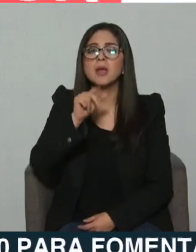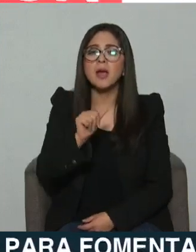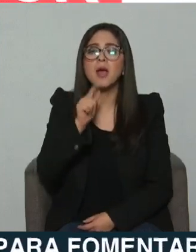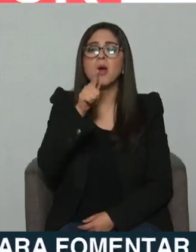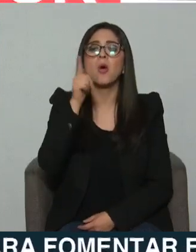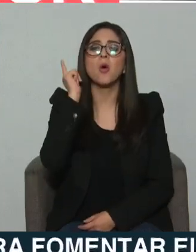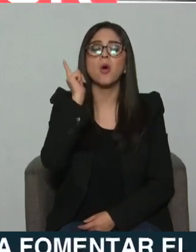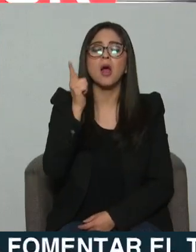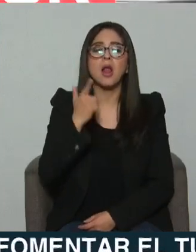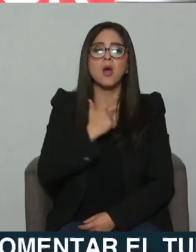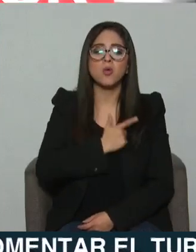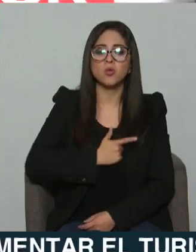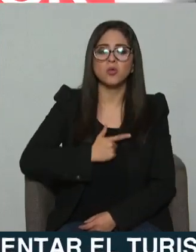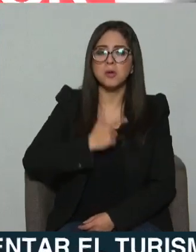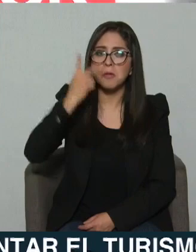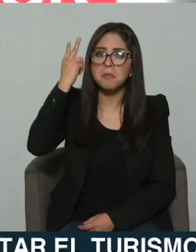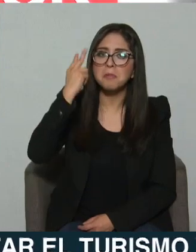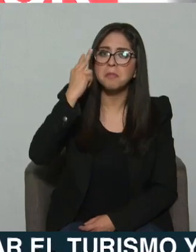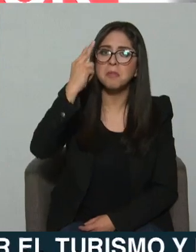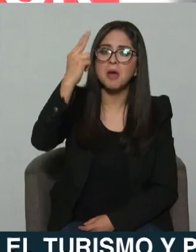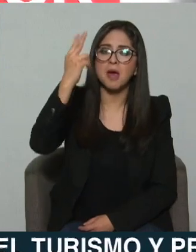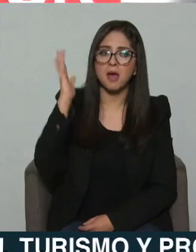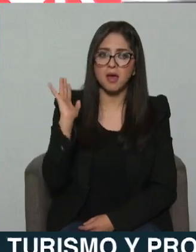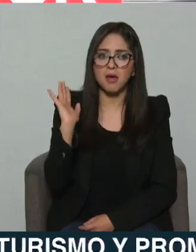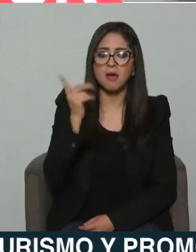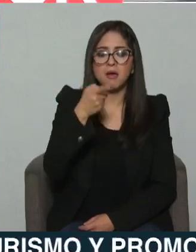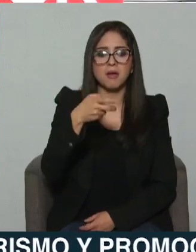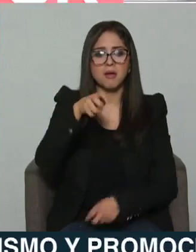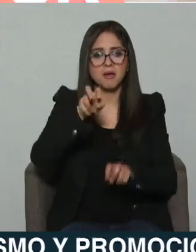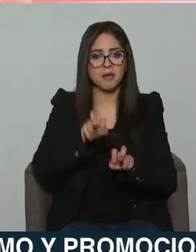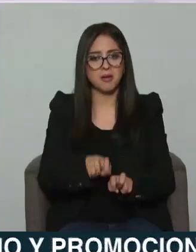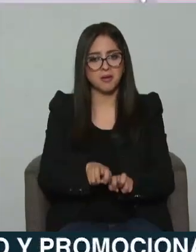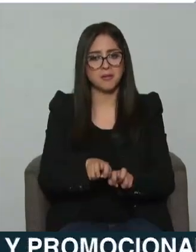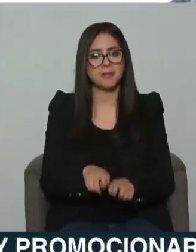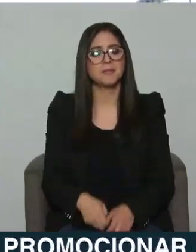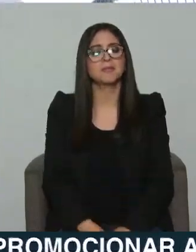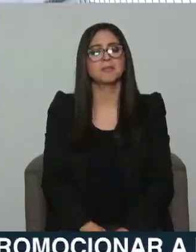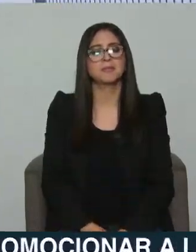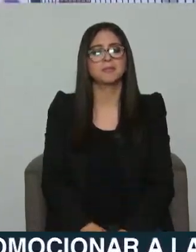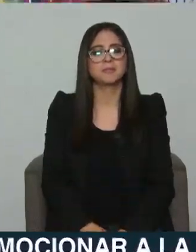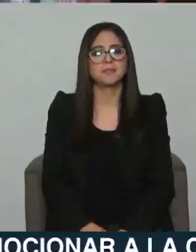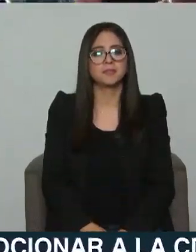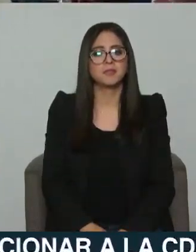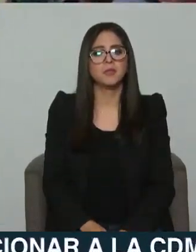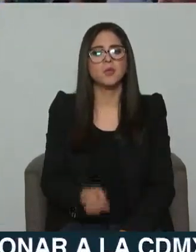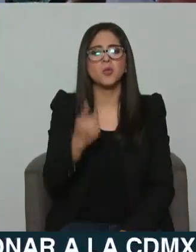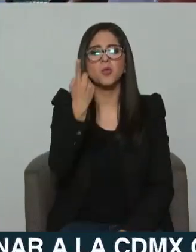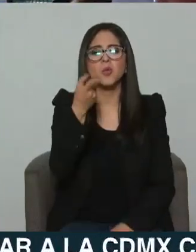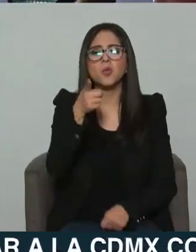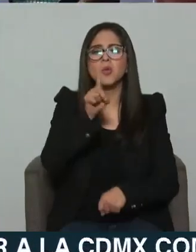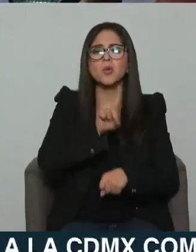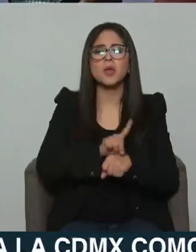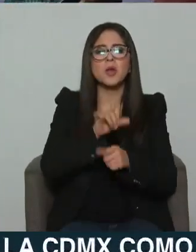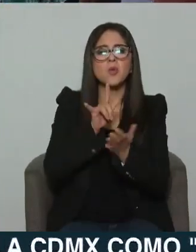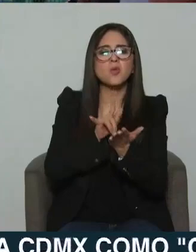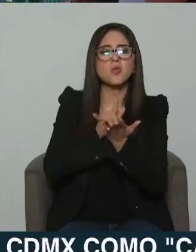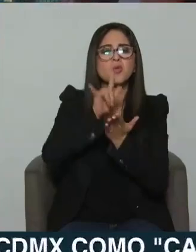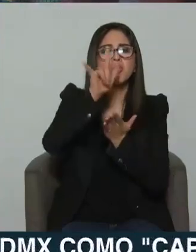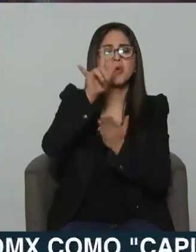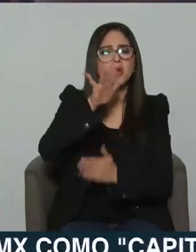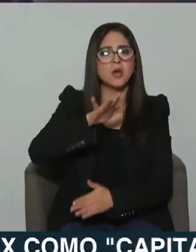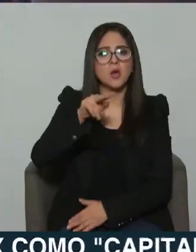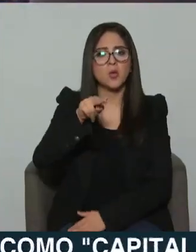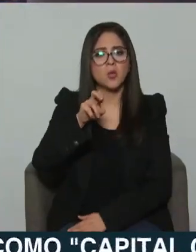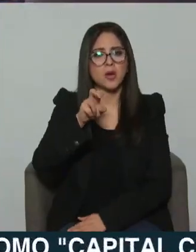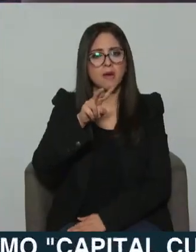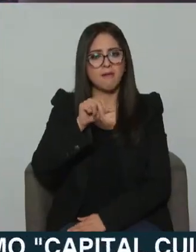viaje placentero, disfruten su estancia a bordo. Lo que un día inició como un vuelo comercial en Nueva Zelanda